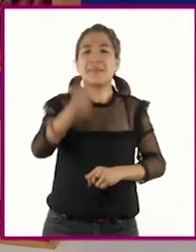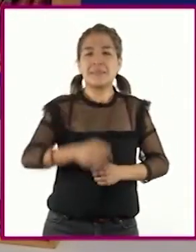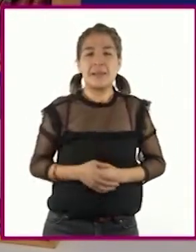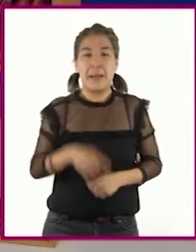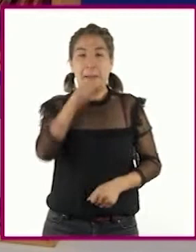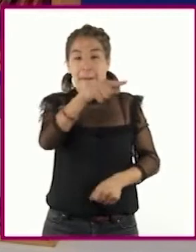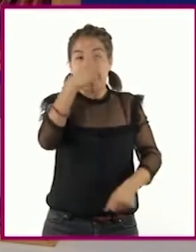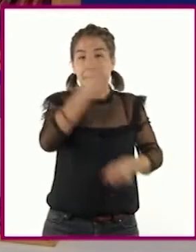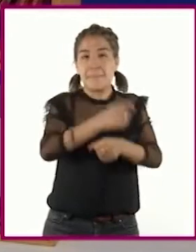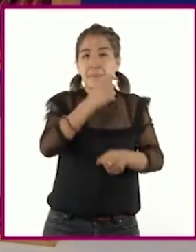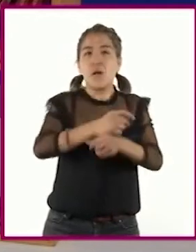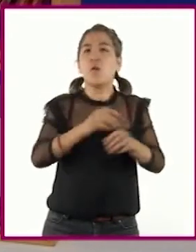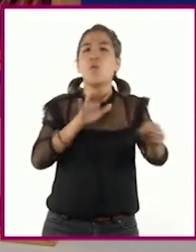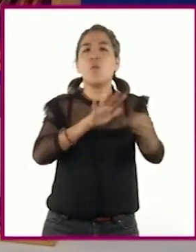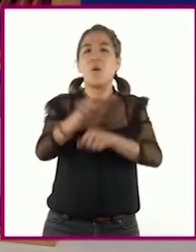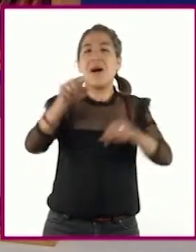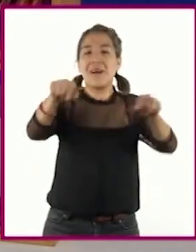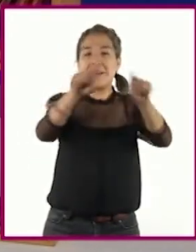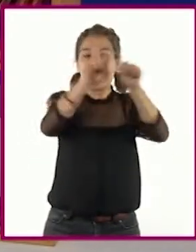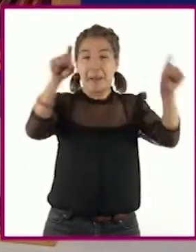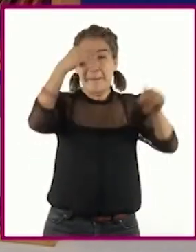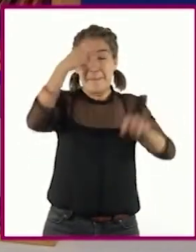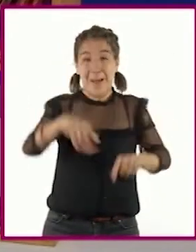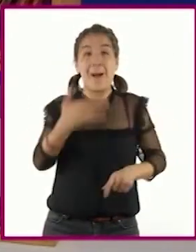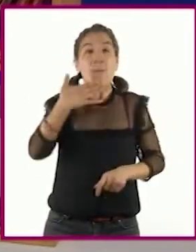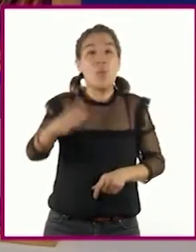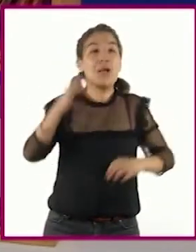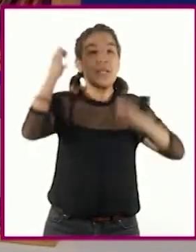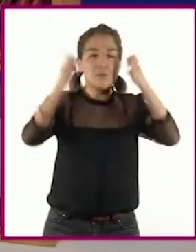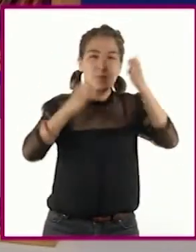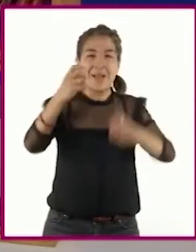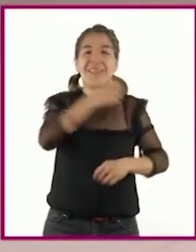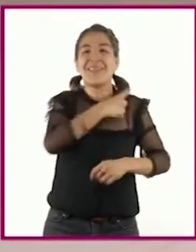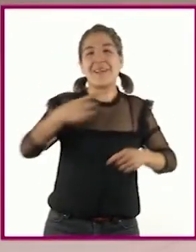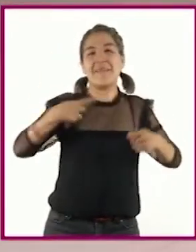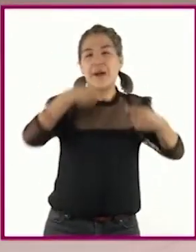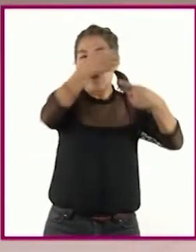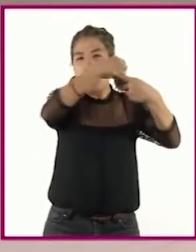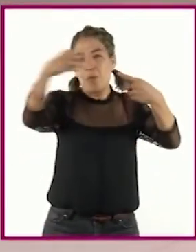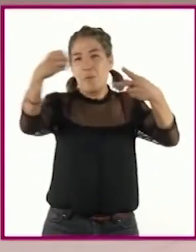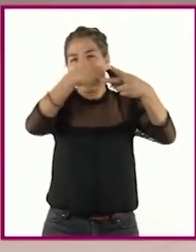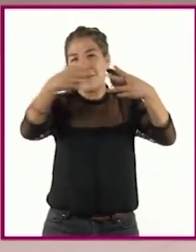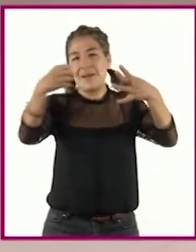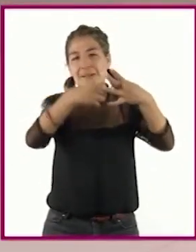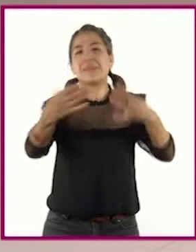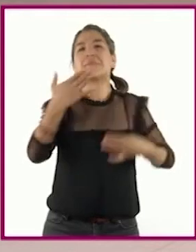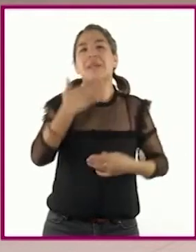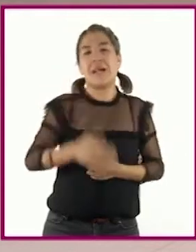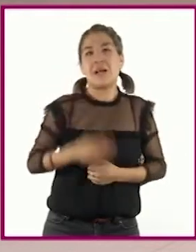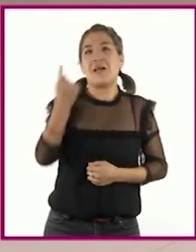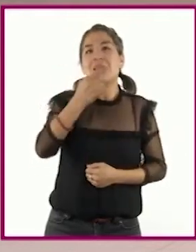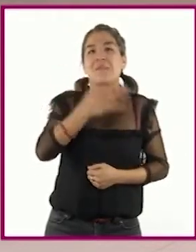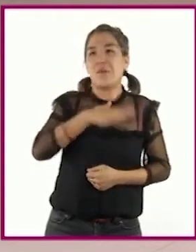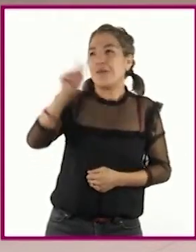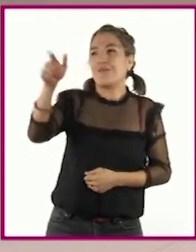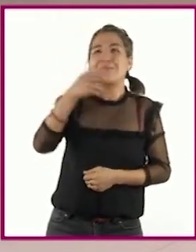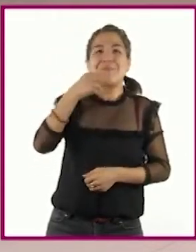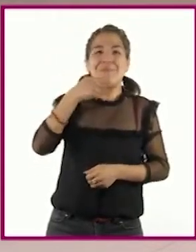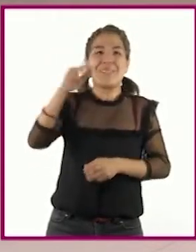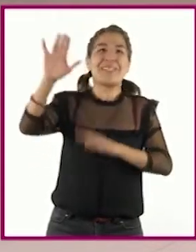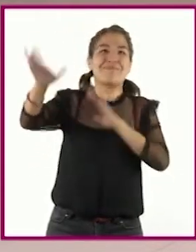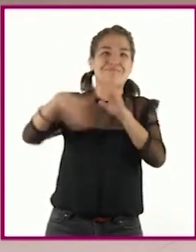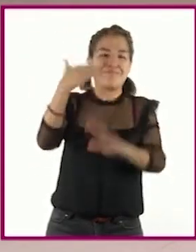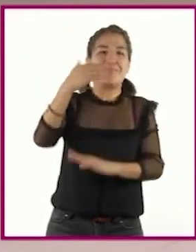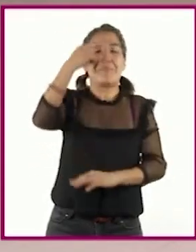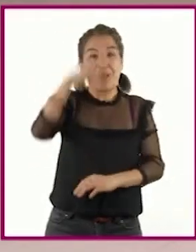la principal pieza de una buena exposición es la organización. Qué bueno que Miguel nos envió ese correo.